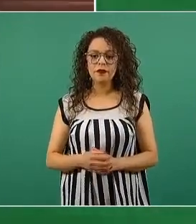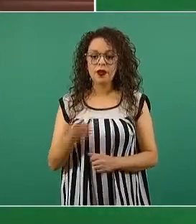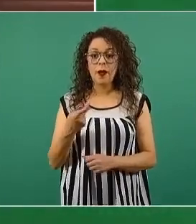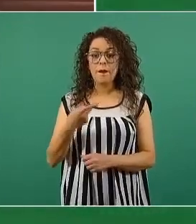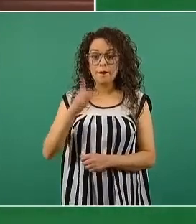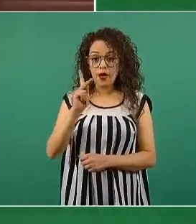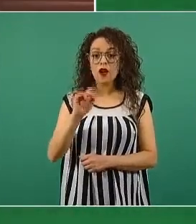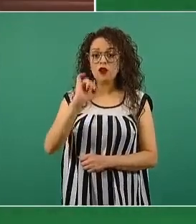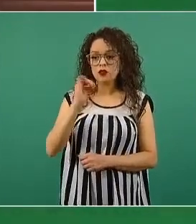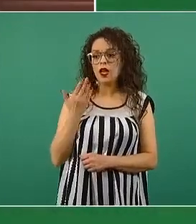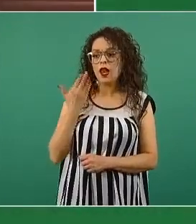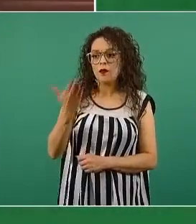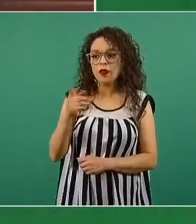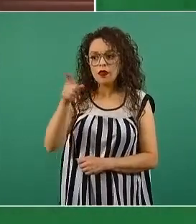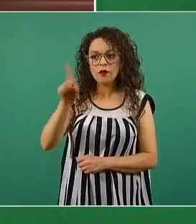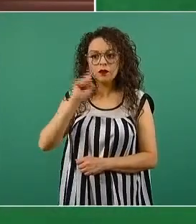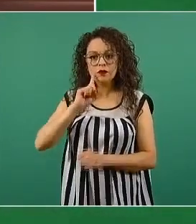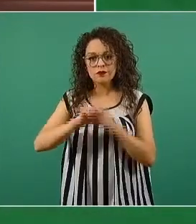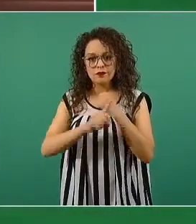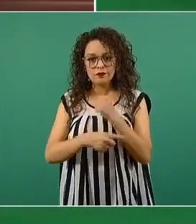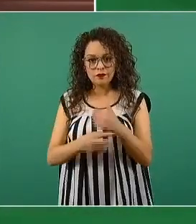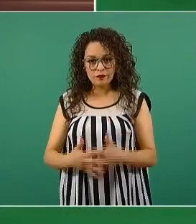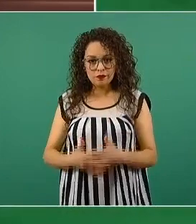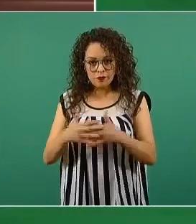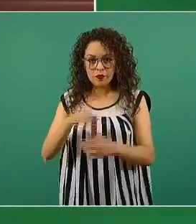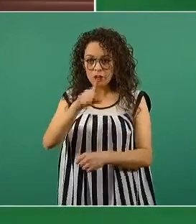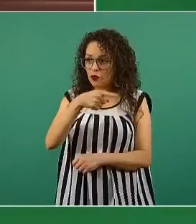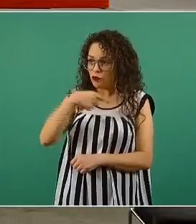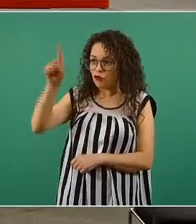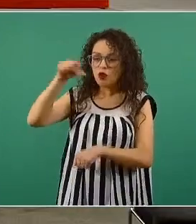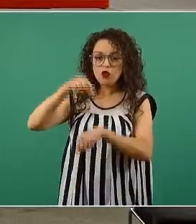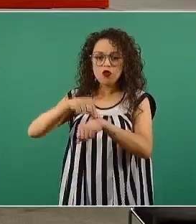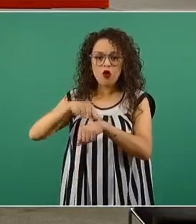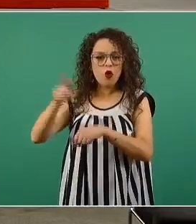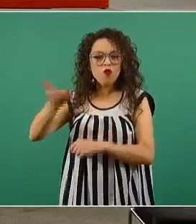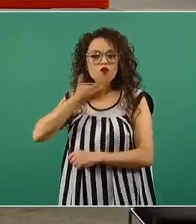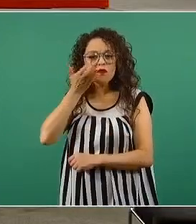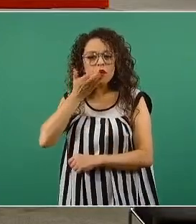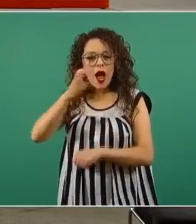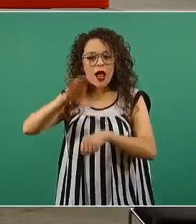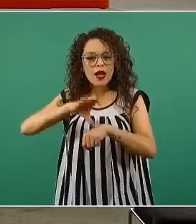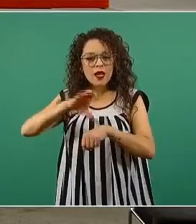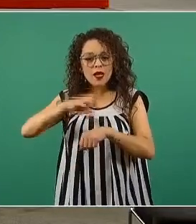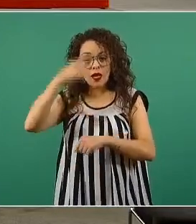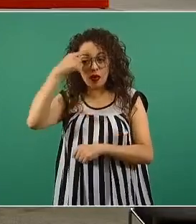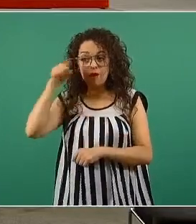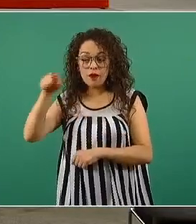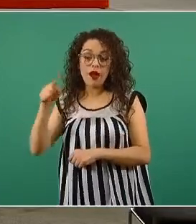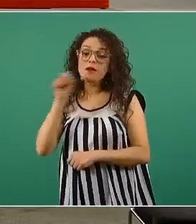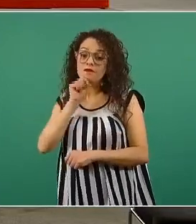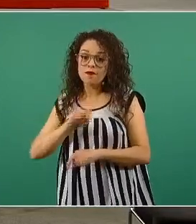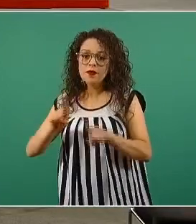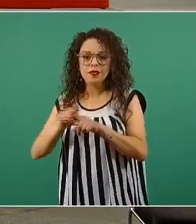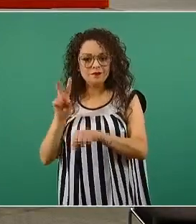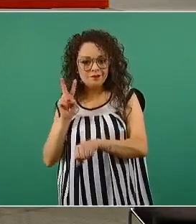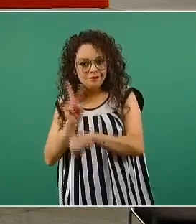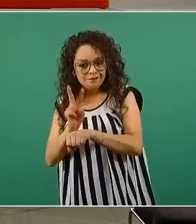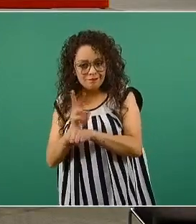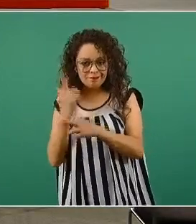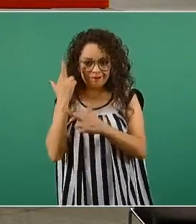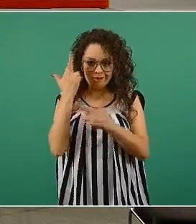pedirle a la mujer embarazada que acuda a su consulta prenatal para que tenga también esta farmacovigilancia. Entonces, un poco en